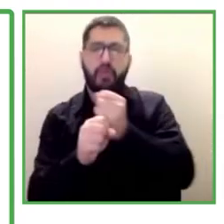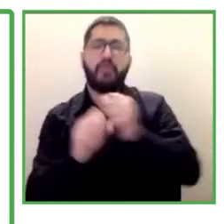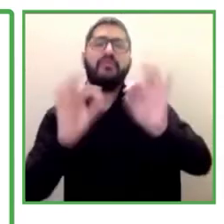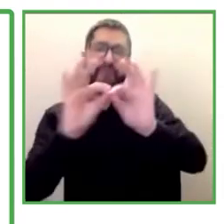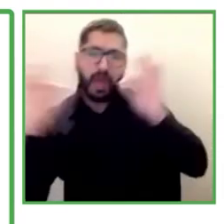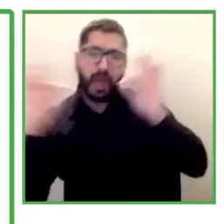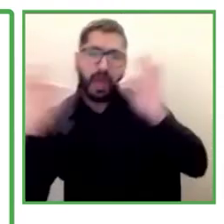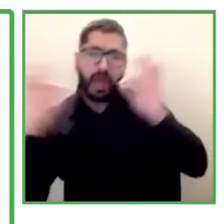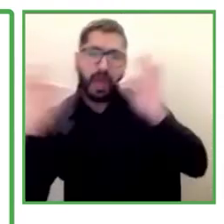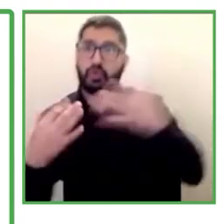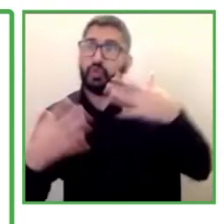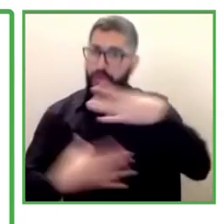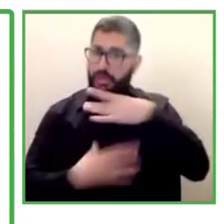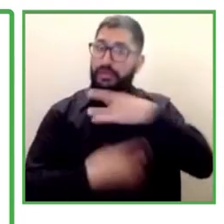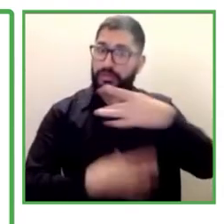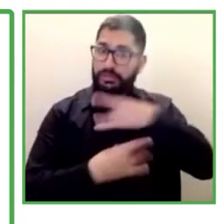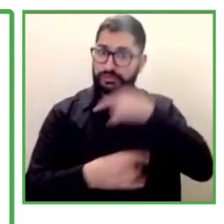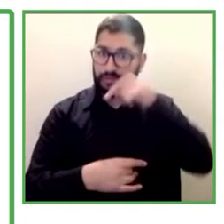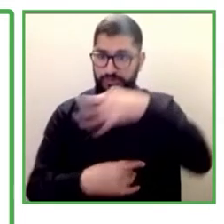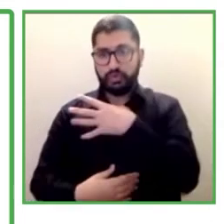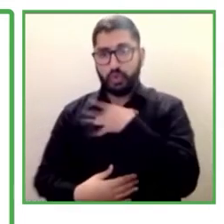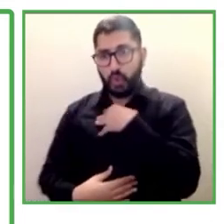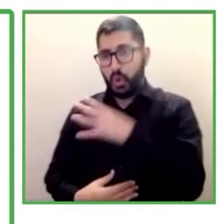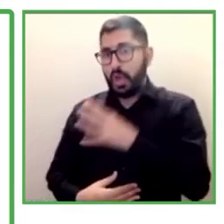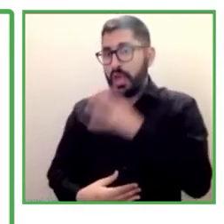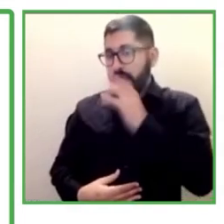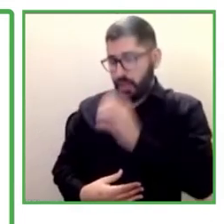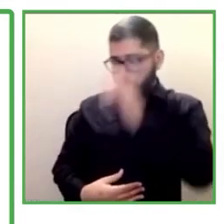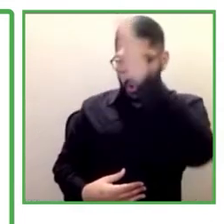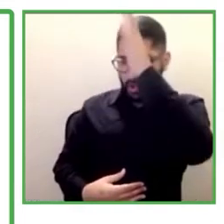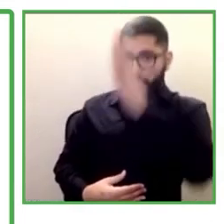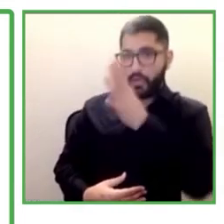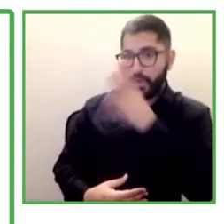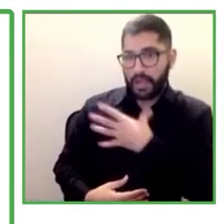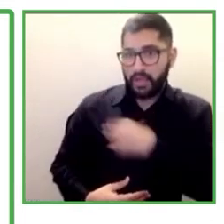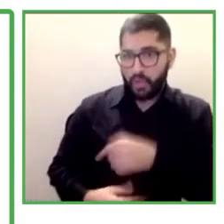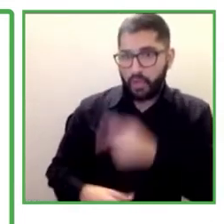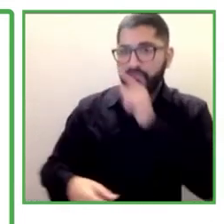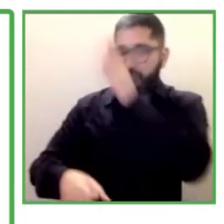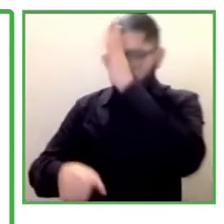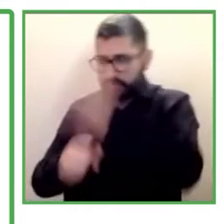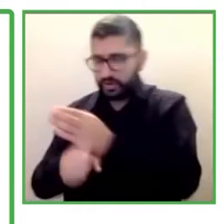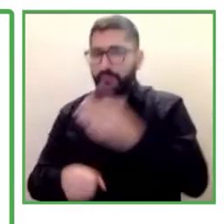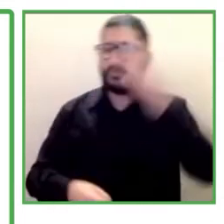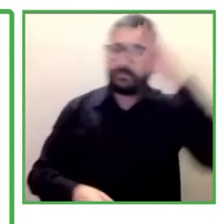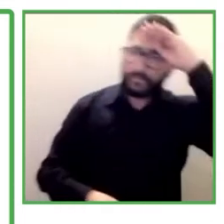que sus hijos y sus hijas o sus hermanos y hermanas accedan al empleo